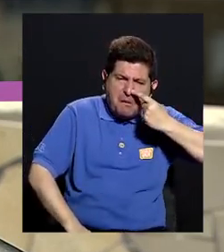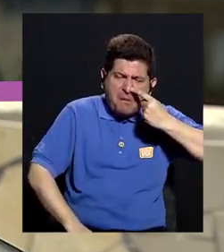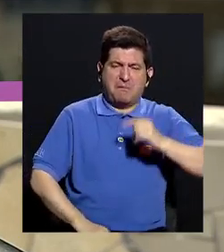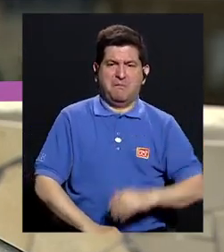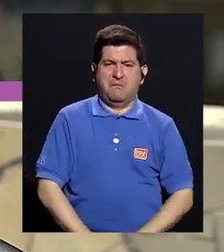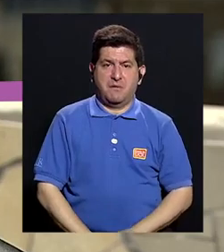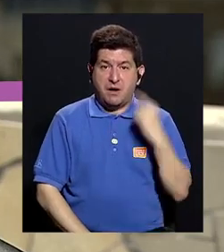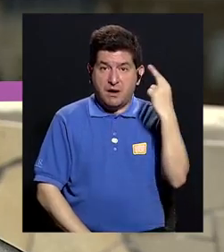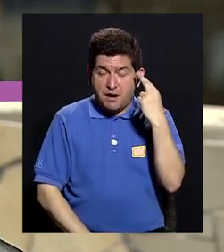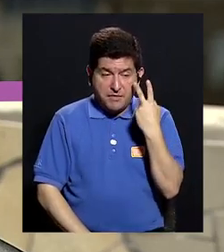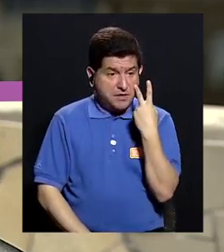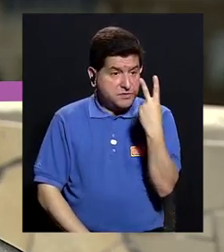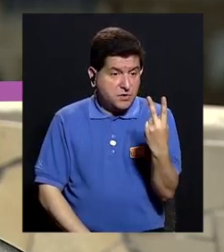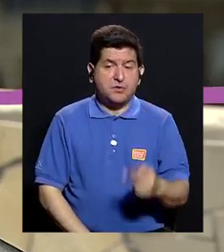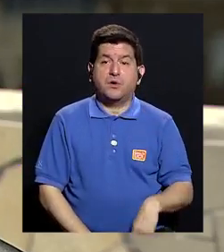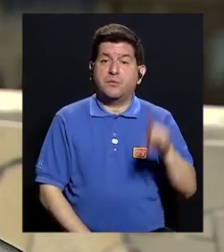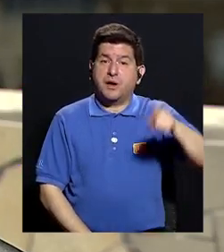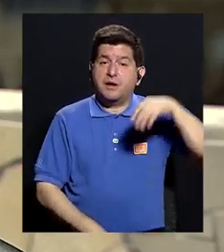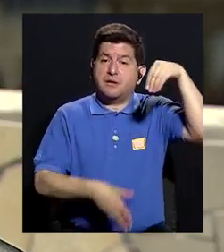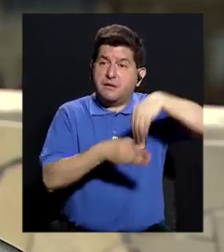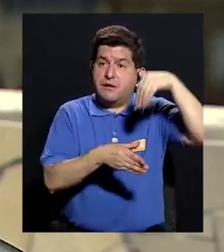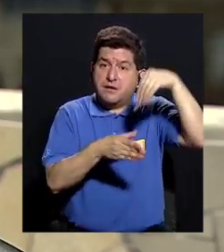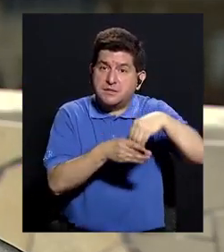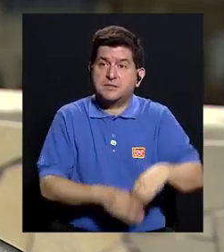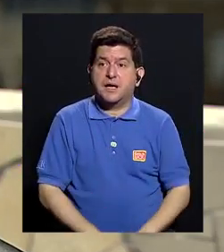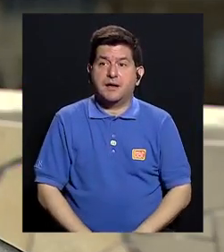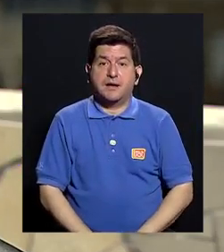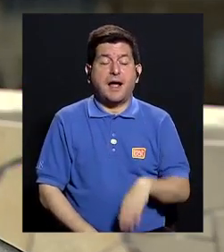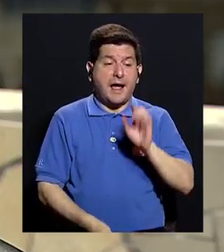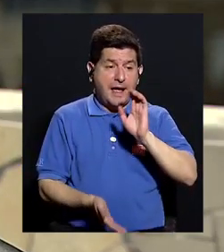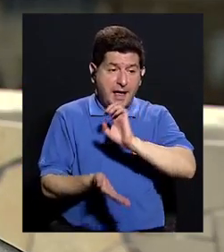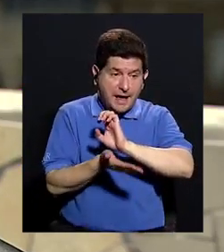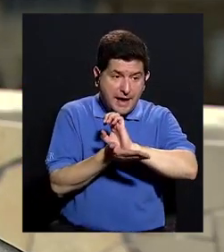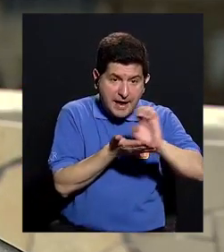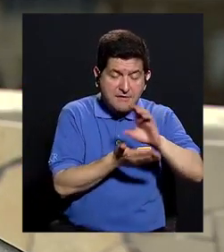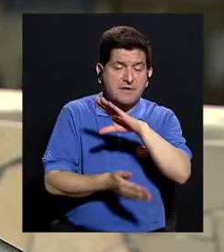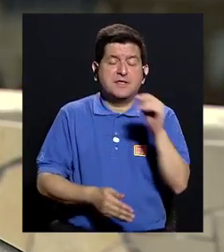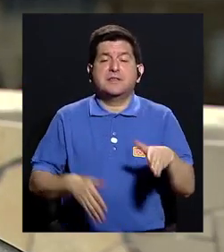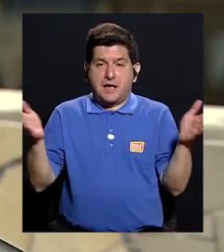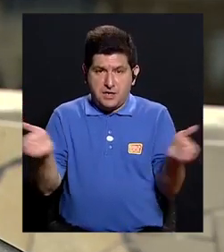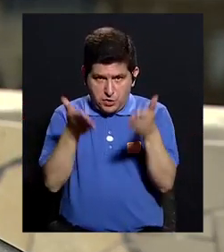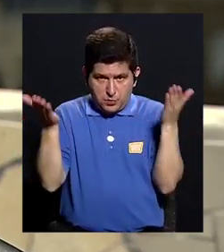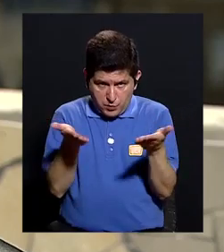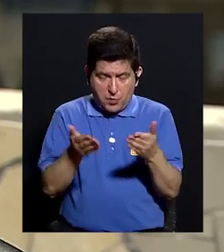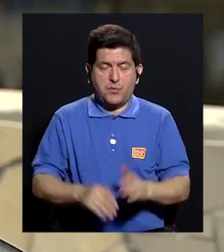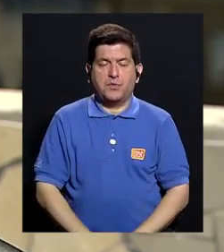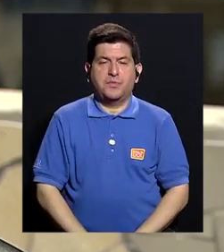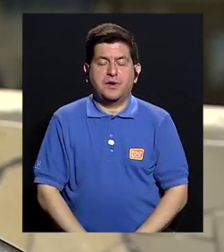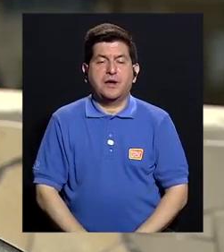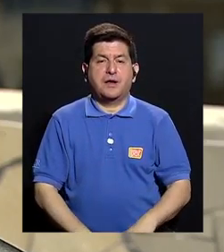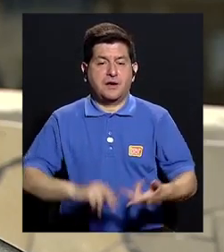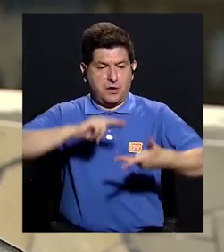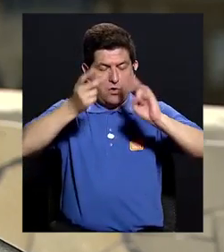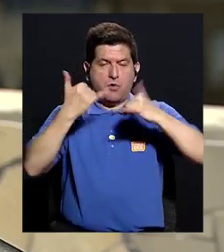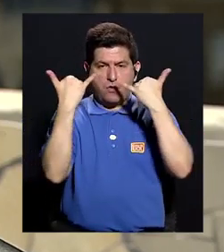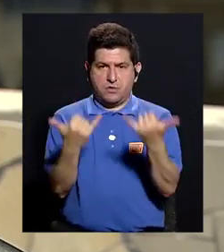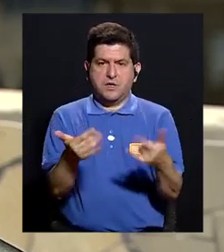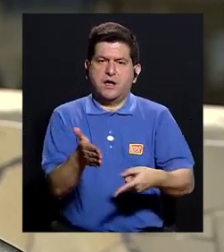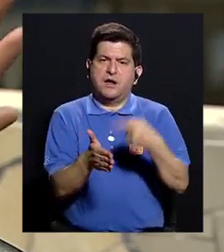¿verdad? y es porque no vimos que tuvimos que haber invertido por eso la prevención y la promoción tiene que ser al contrario de lo que es ahora